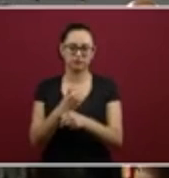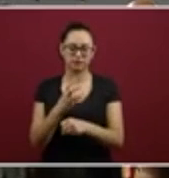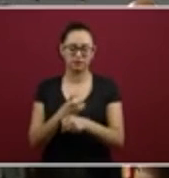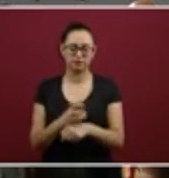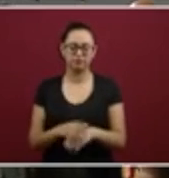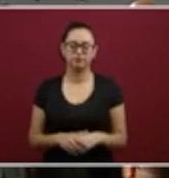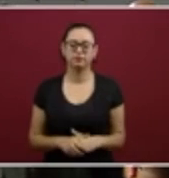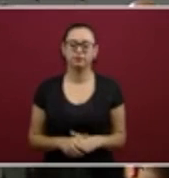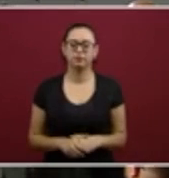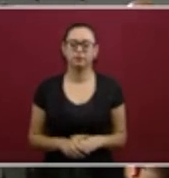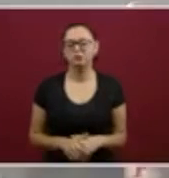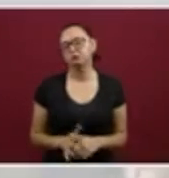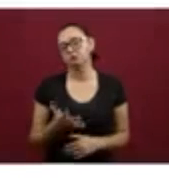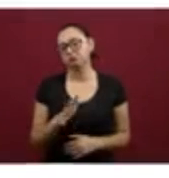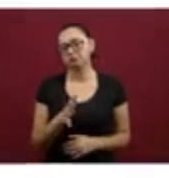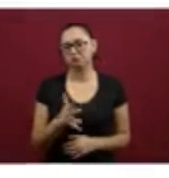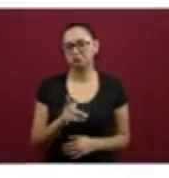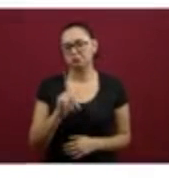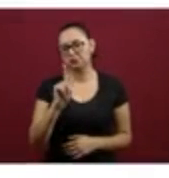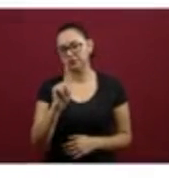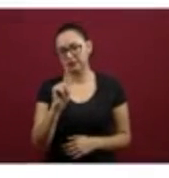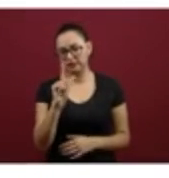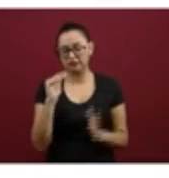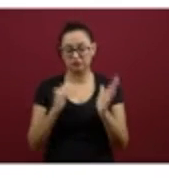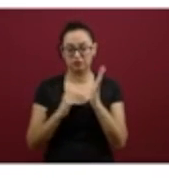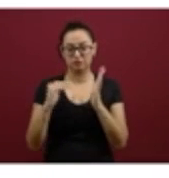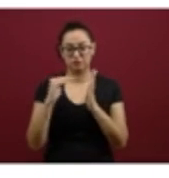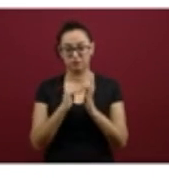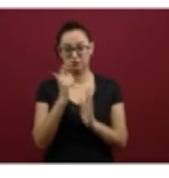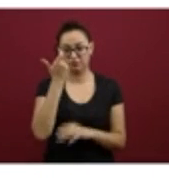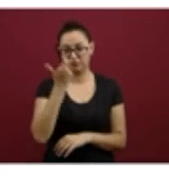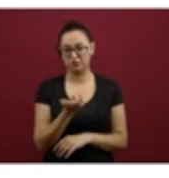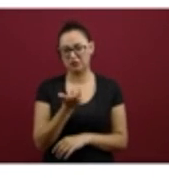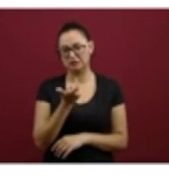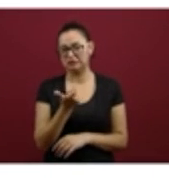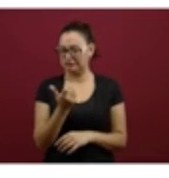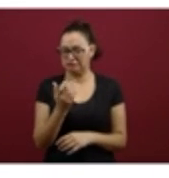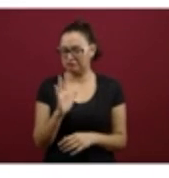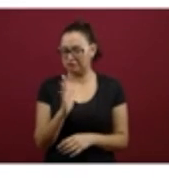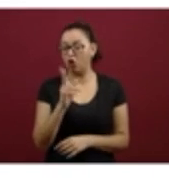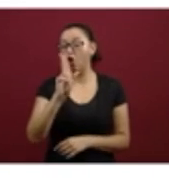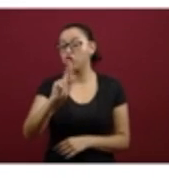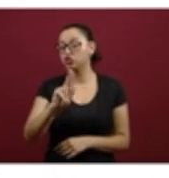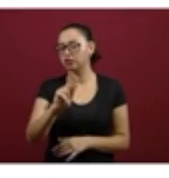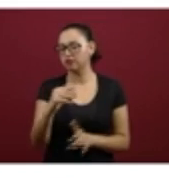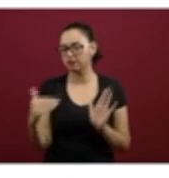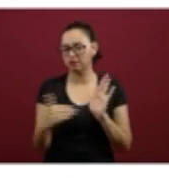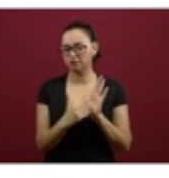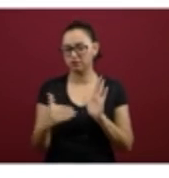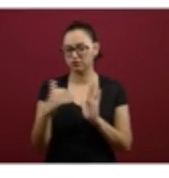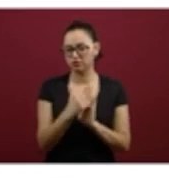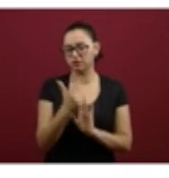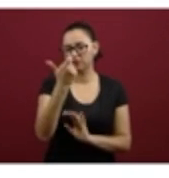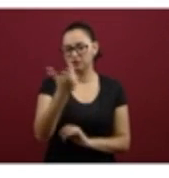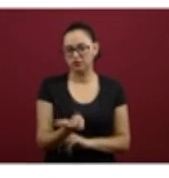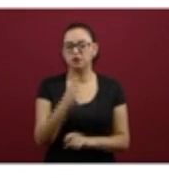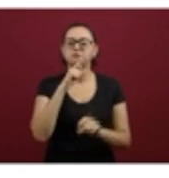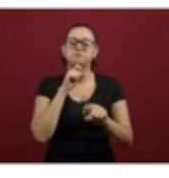que anda por ahí de los 70 millones de pesos, 80 millones de pesos, perdón. Esta también